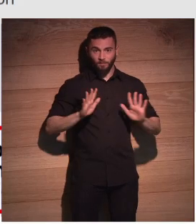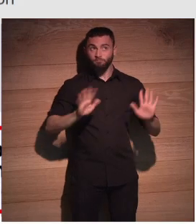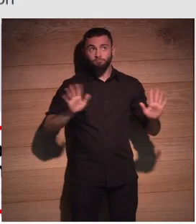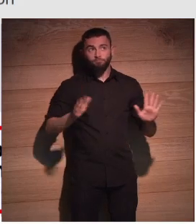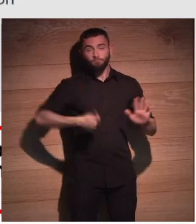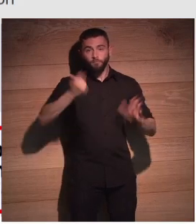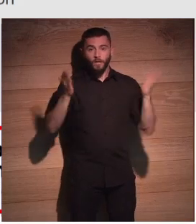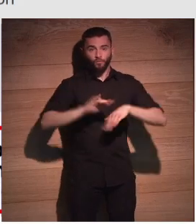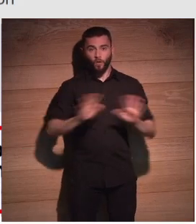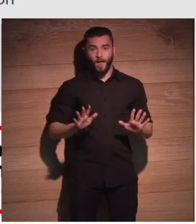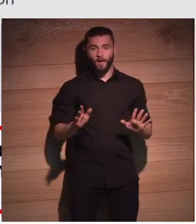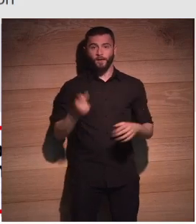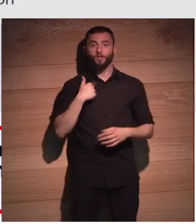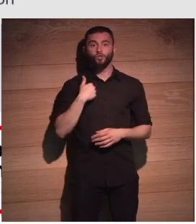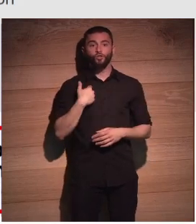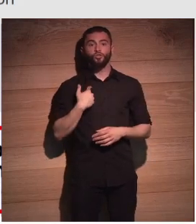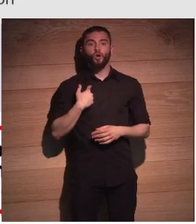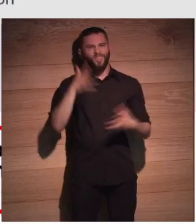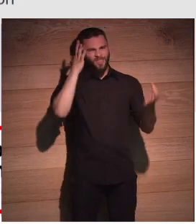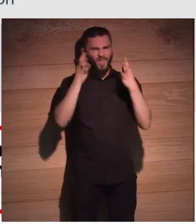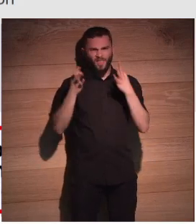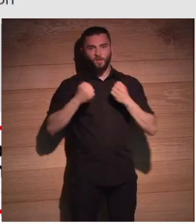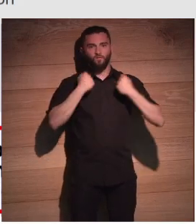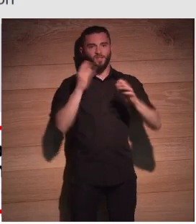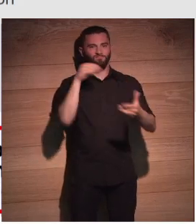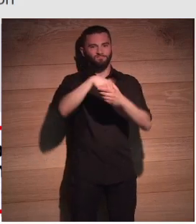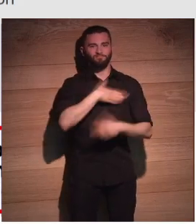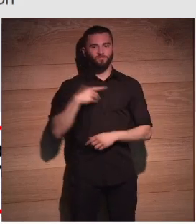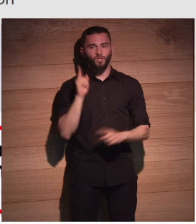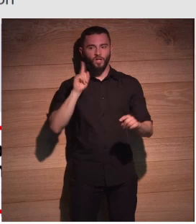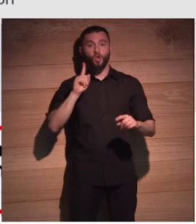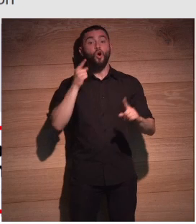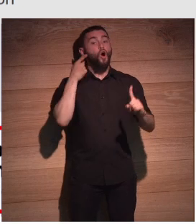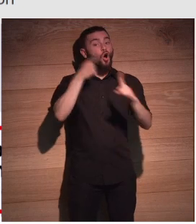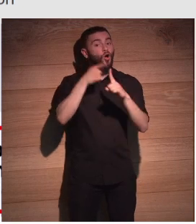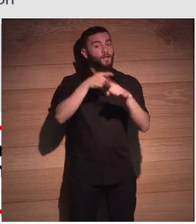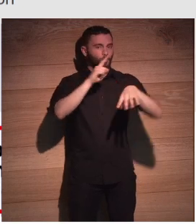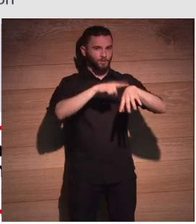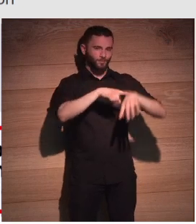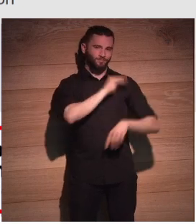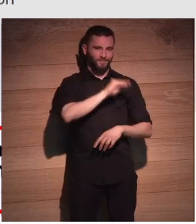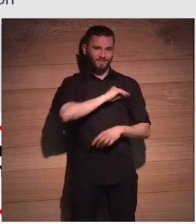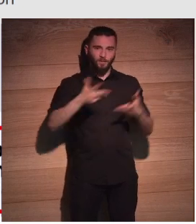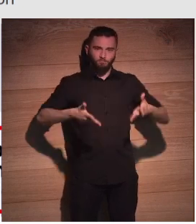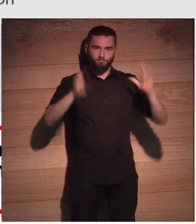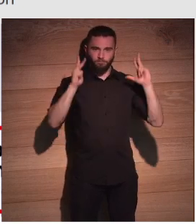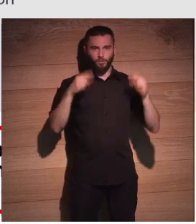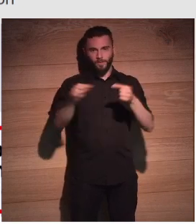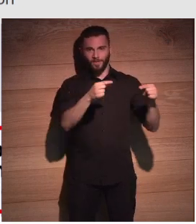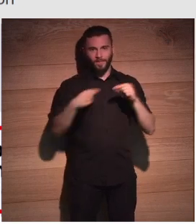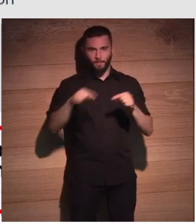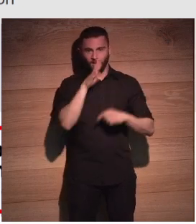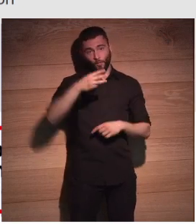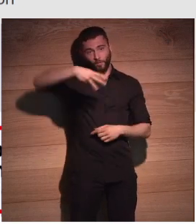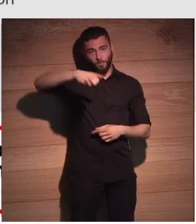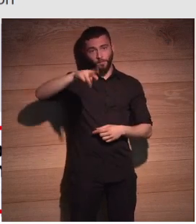más, no he querido entrar tampoco en demasiado detalle para dejar bastante tiempo para tener debate, y porque sé que Marta